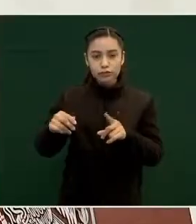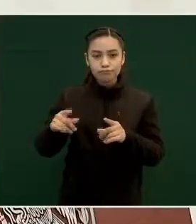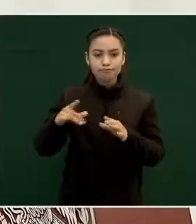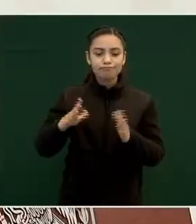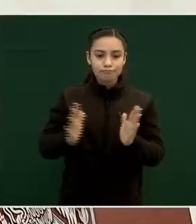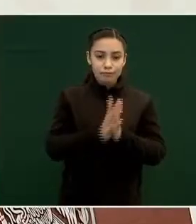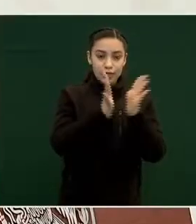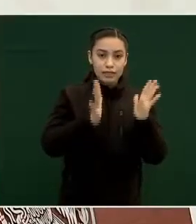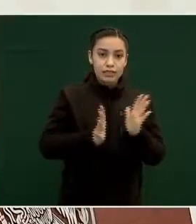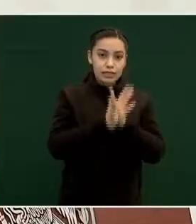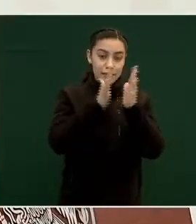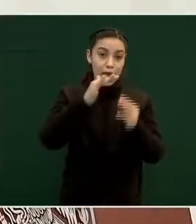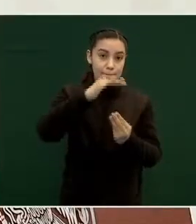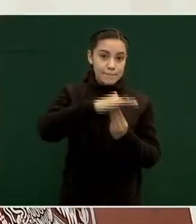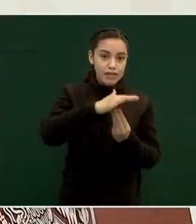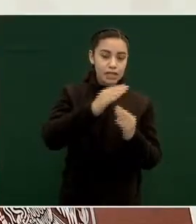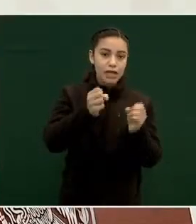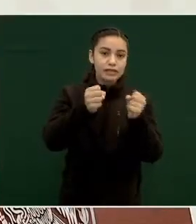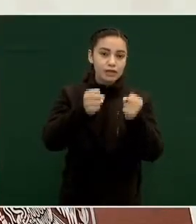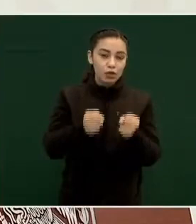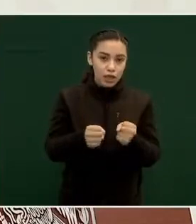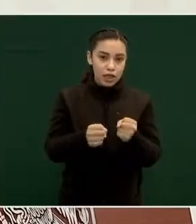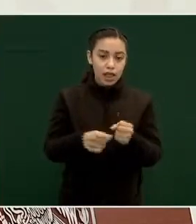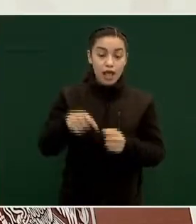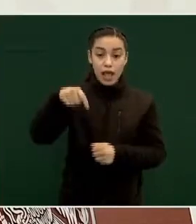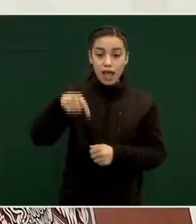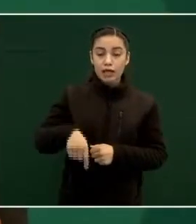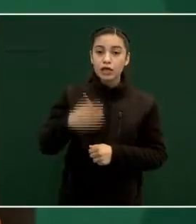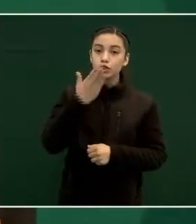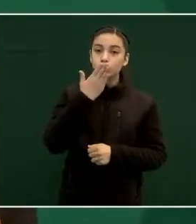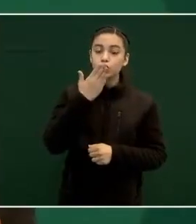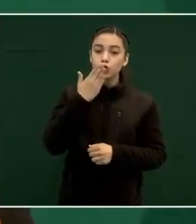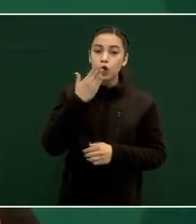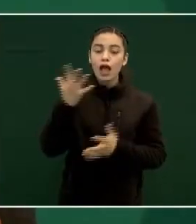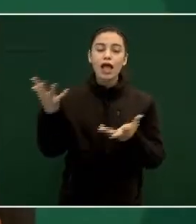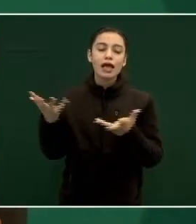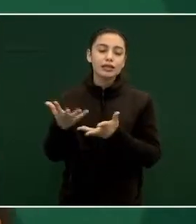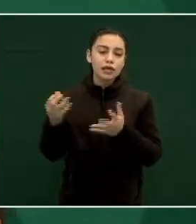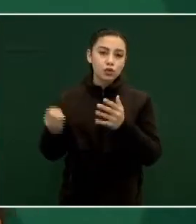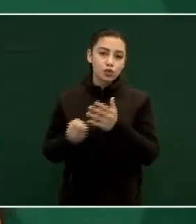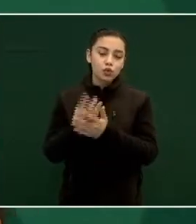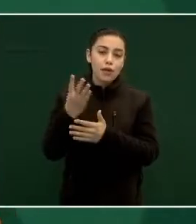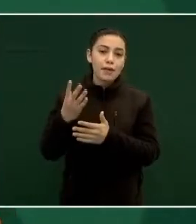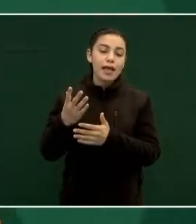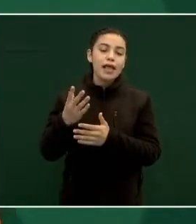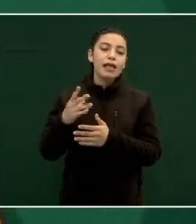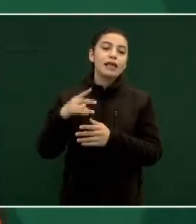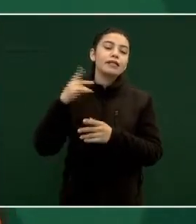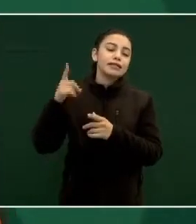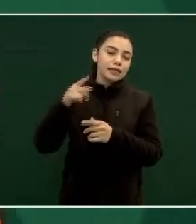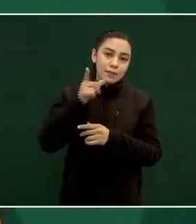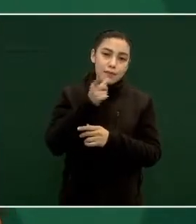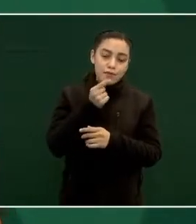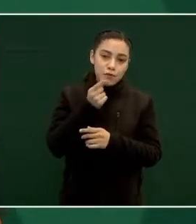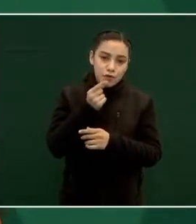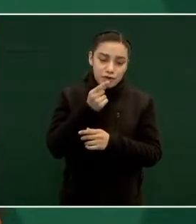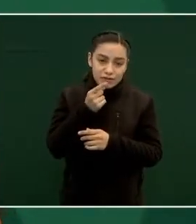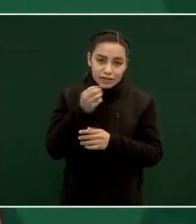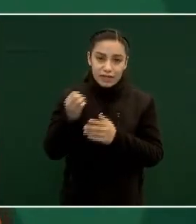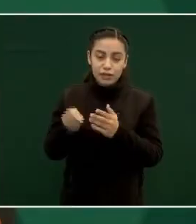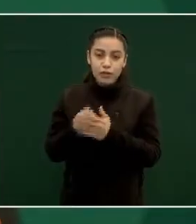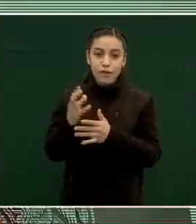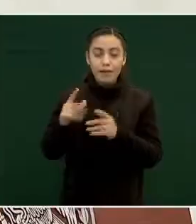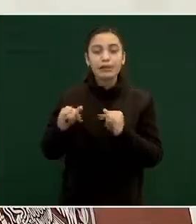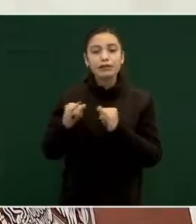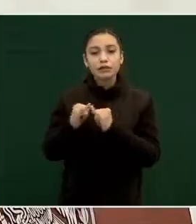Sonora vamos a crear la Agencia de Investigación Policial. No hay un órgano que recoja, procese,